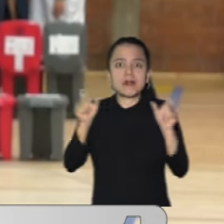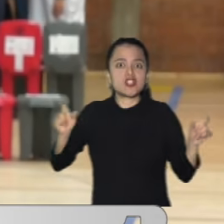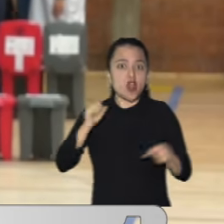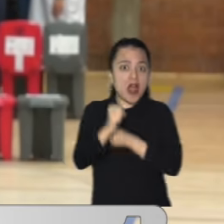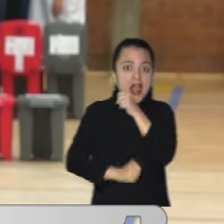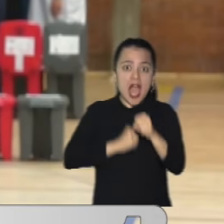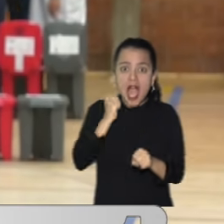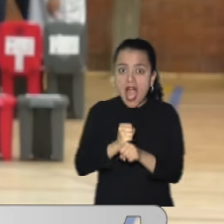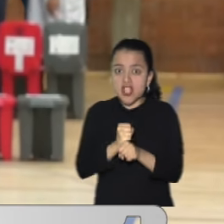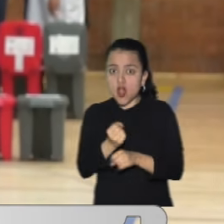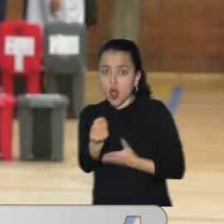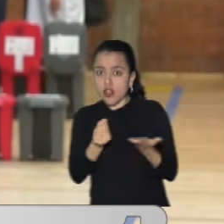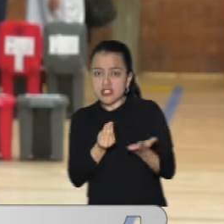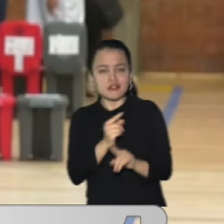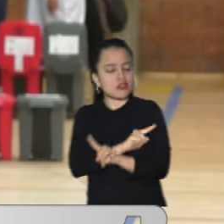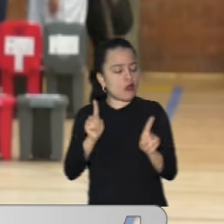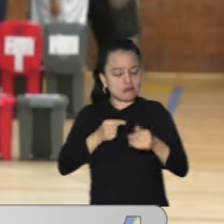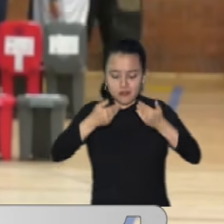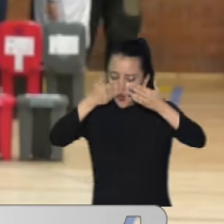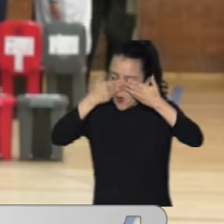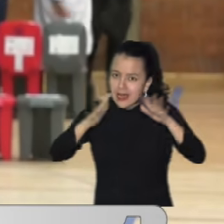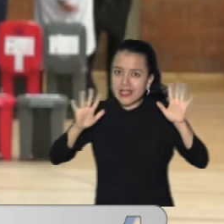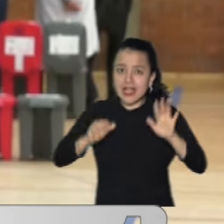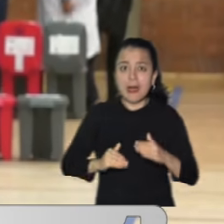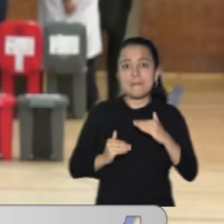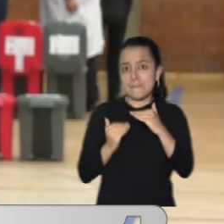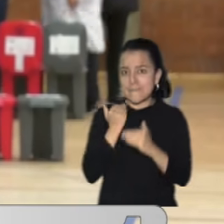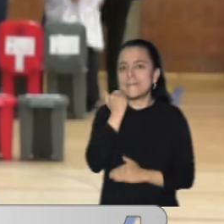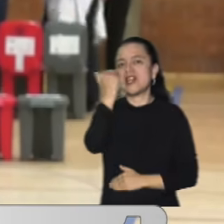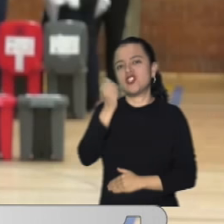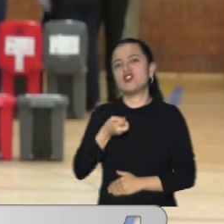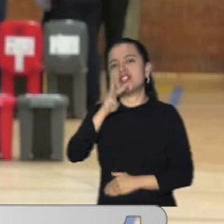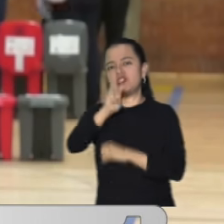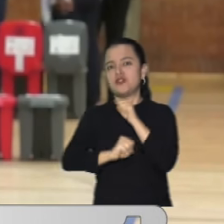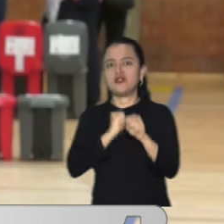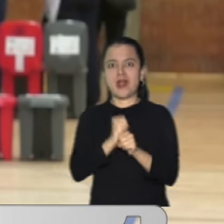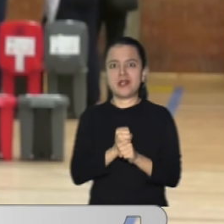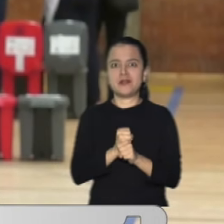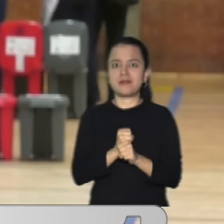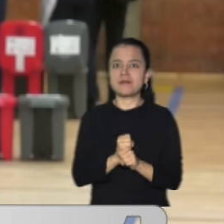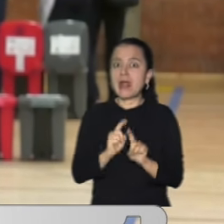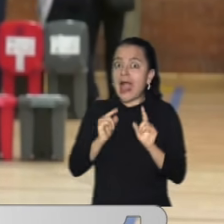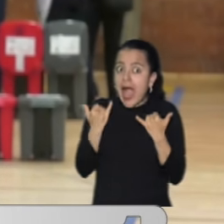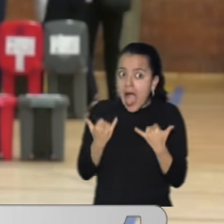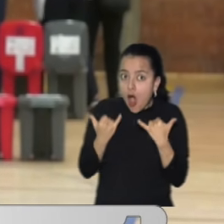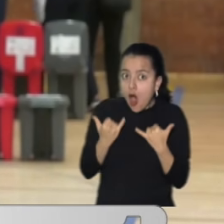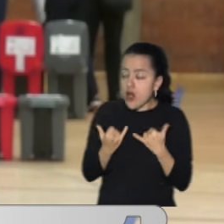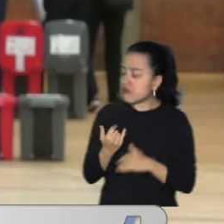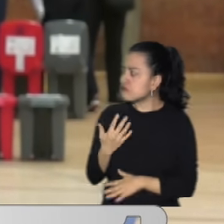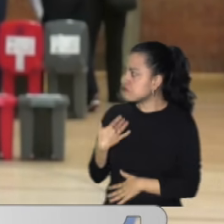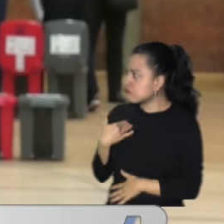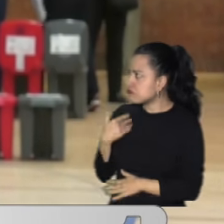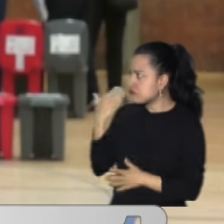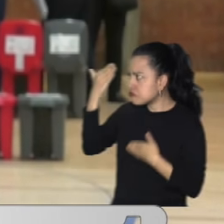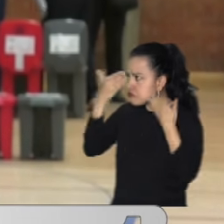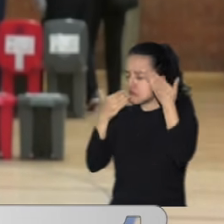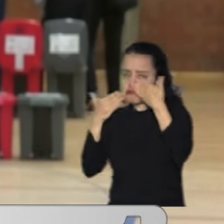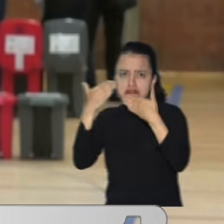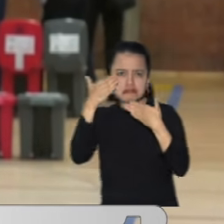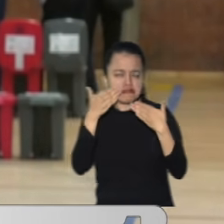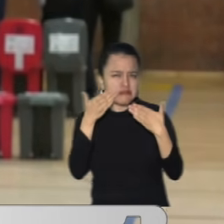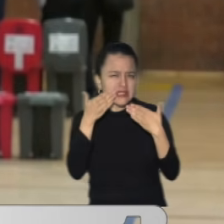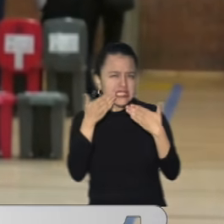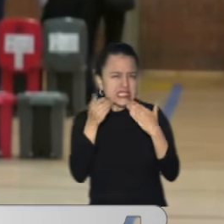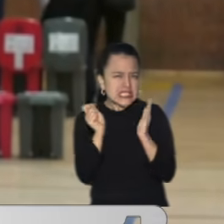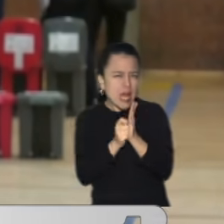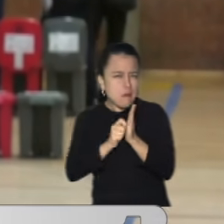puntos de vacunación. También nos aclaró que en estos momentos se está comprobando, está siendo estudiado si es necesario o no una